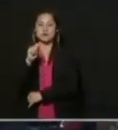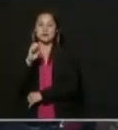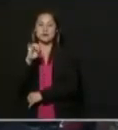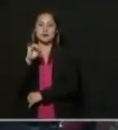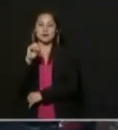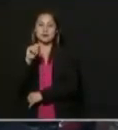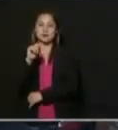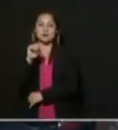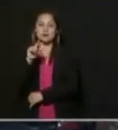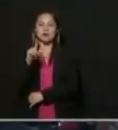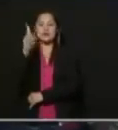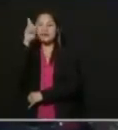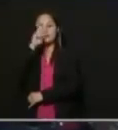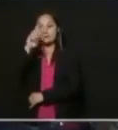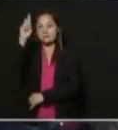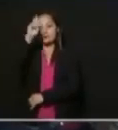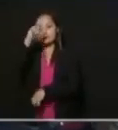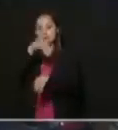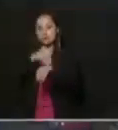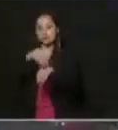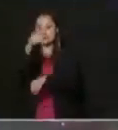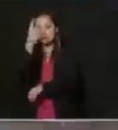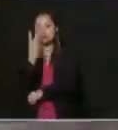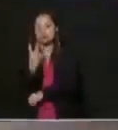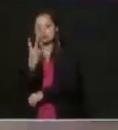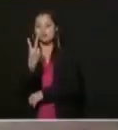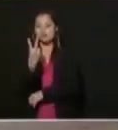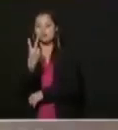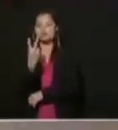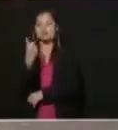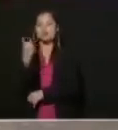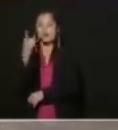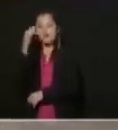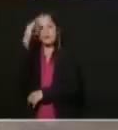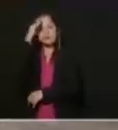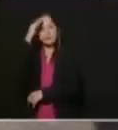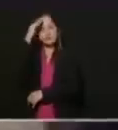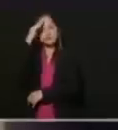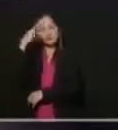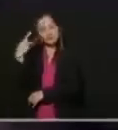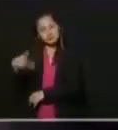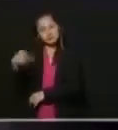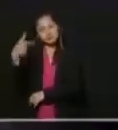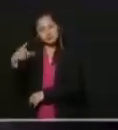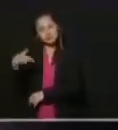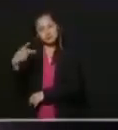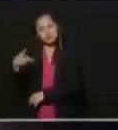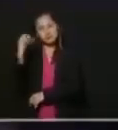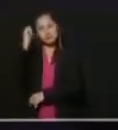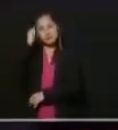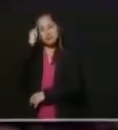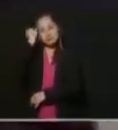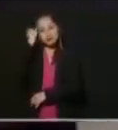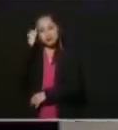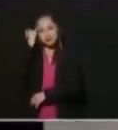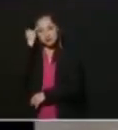nuestra madre el dios tierra. El dios dos, de ahí viene todo en el pensamiento mesoamericano e indígena en